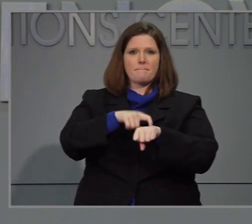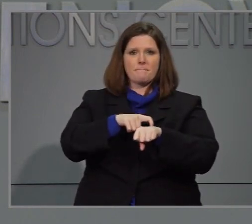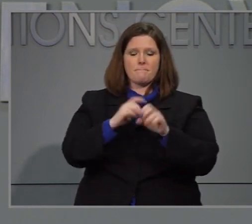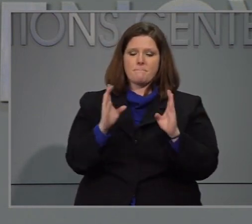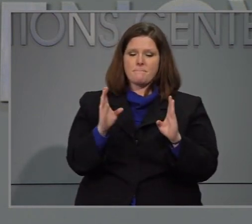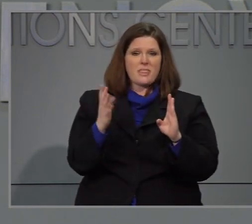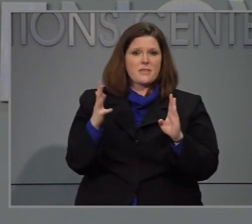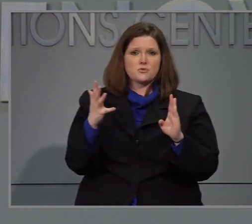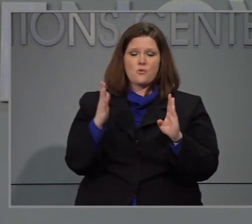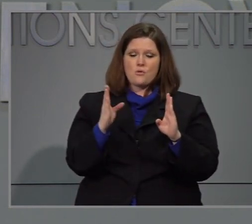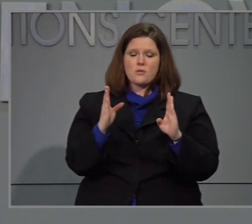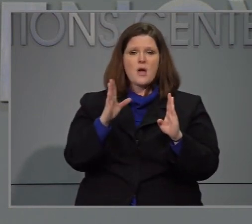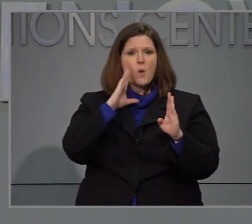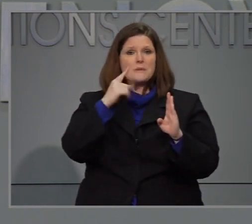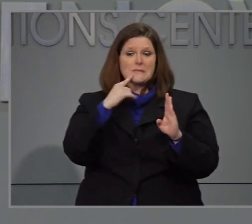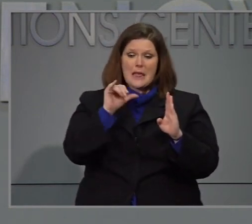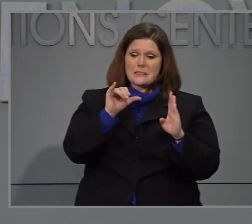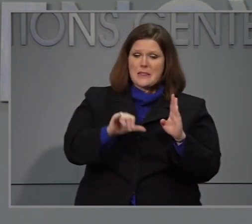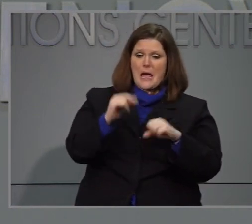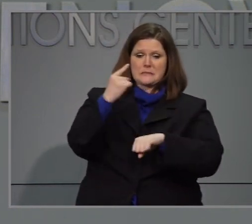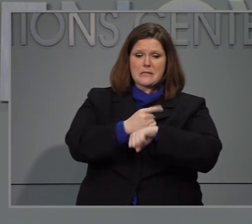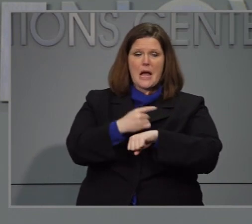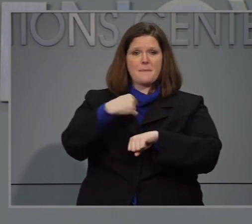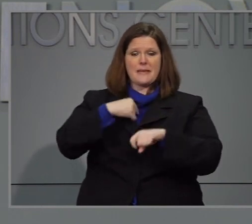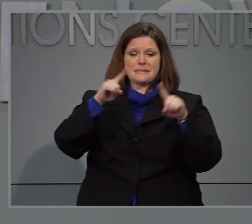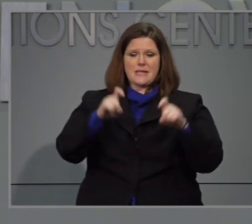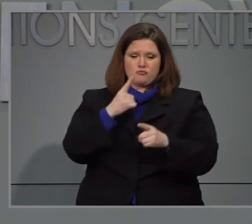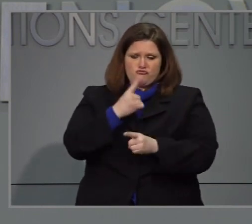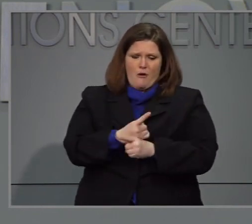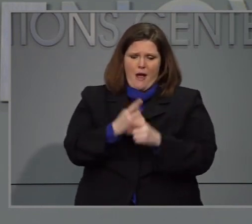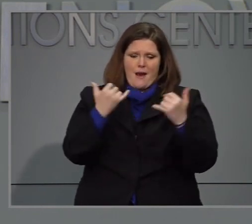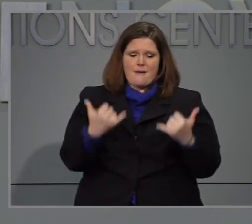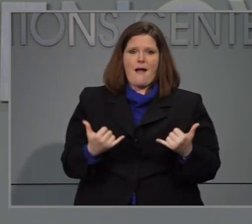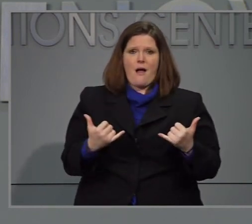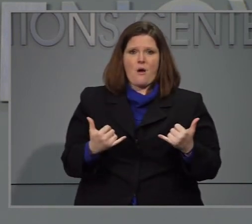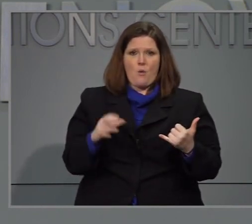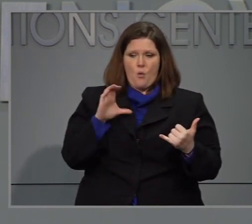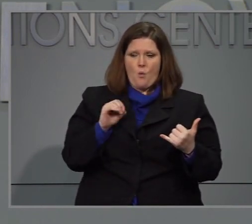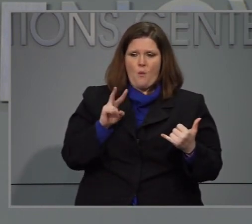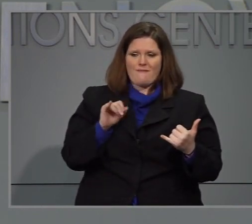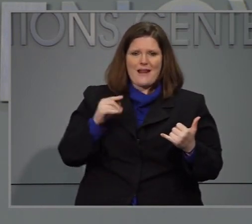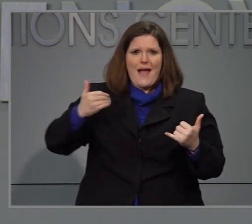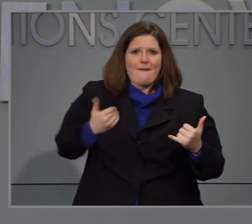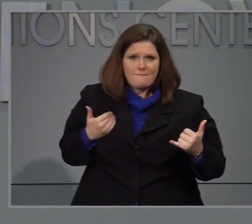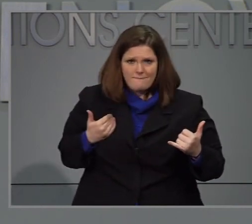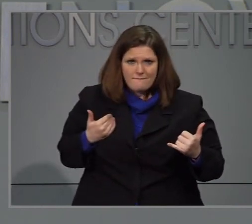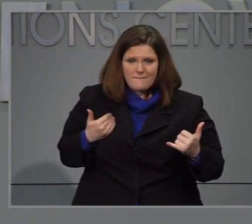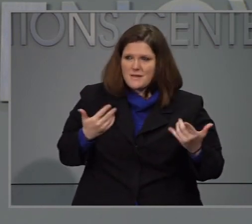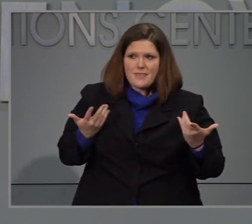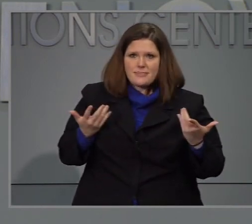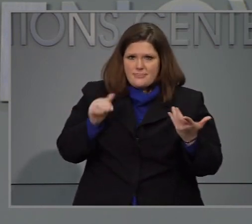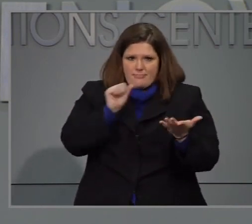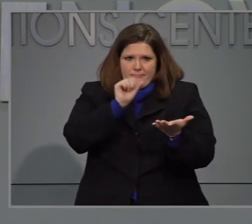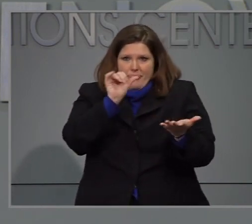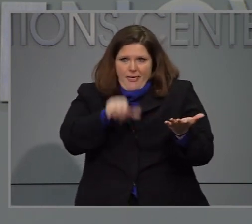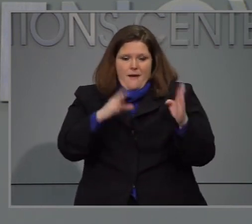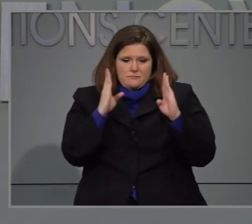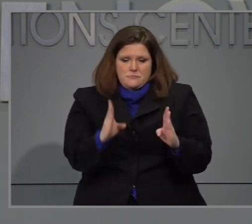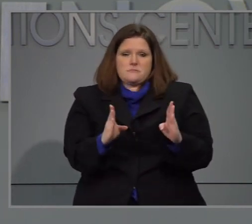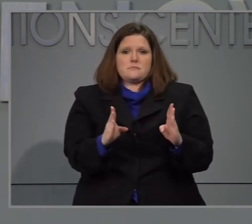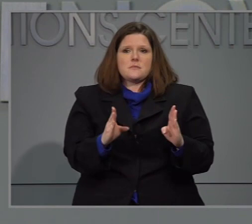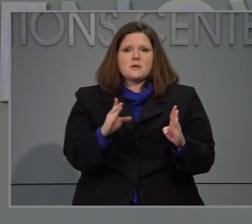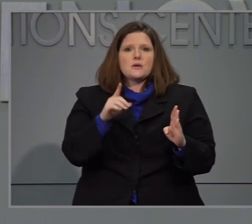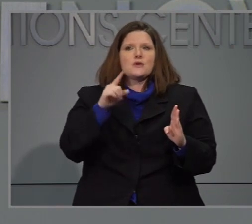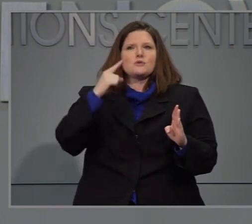en el tiempo. Tiene usted el virus de COVID-19 en este momento y luego se tiene uno que apuntar poner a pensar qué